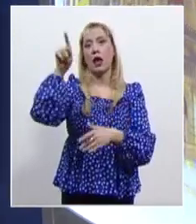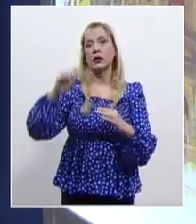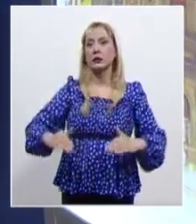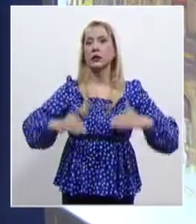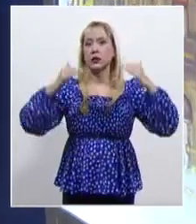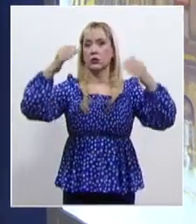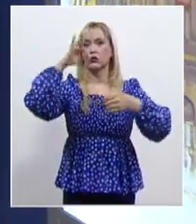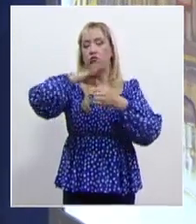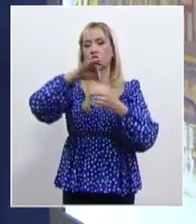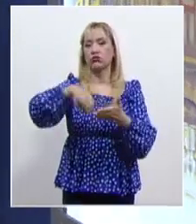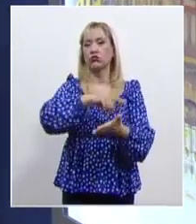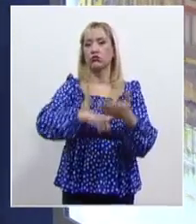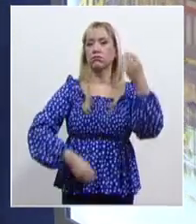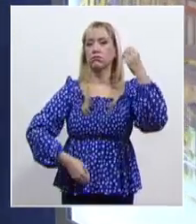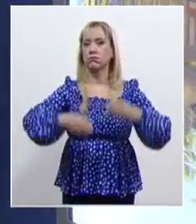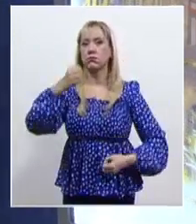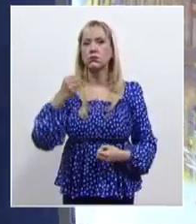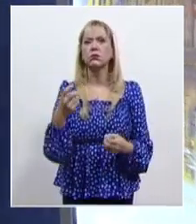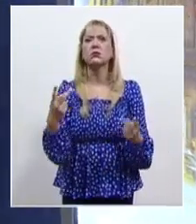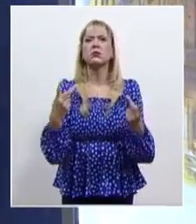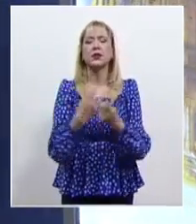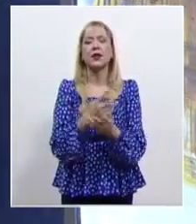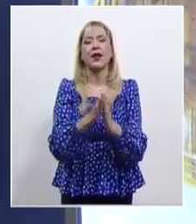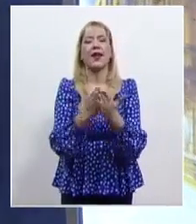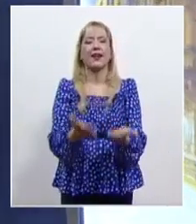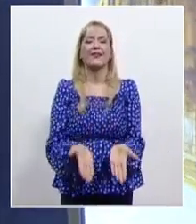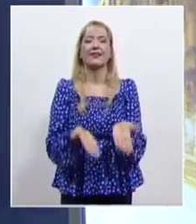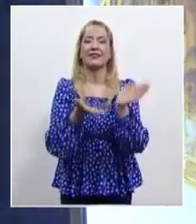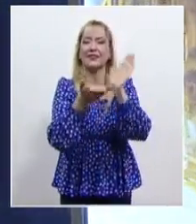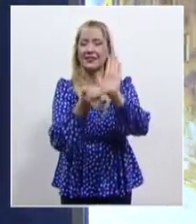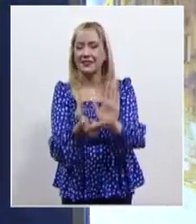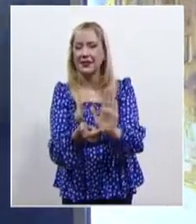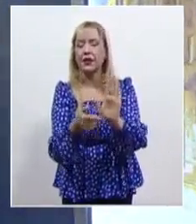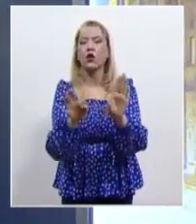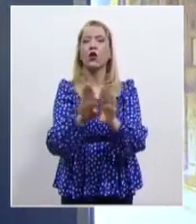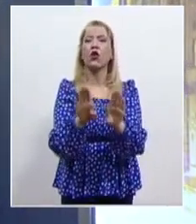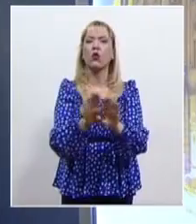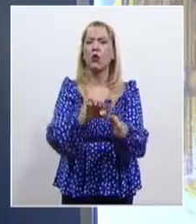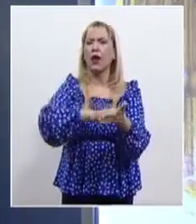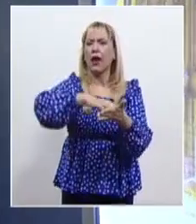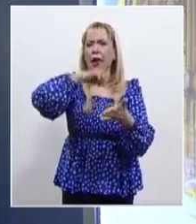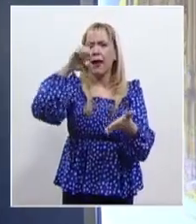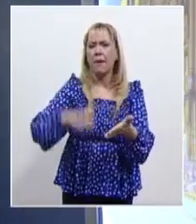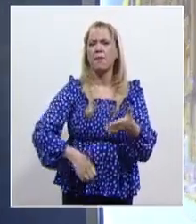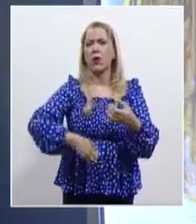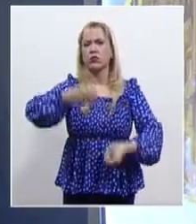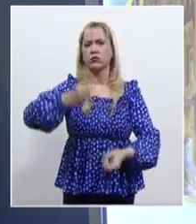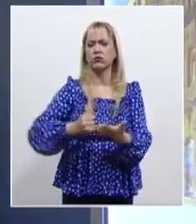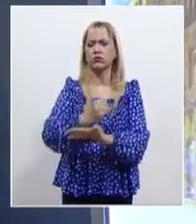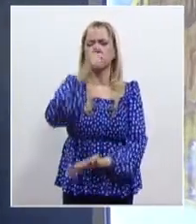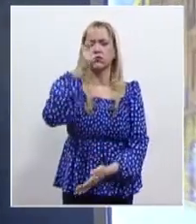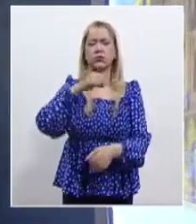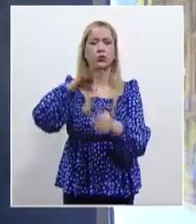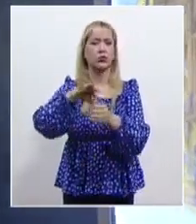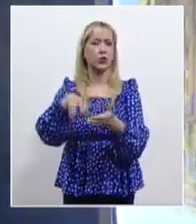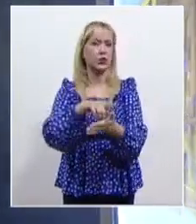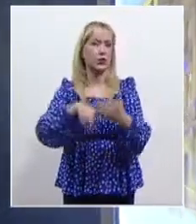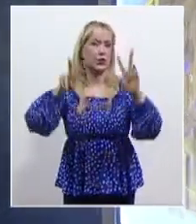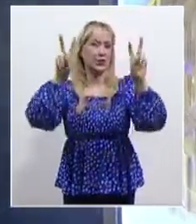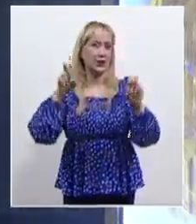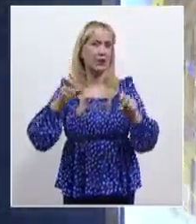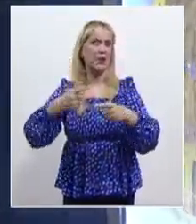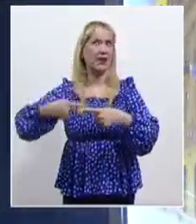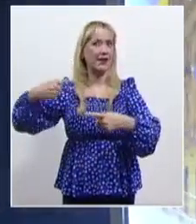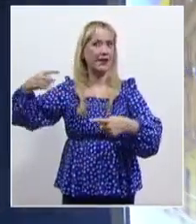del Tribunal Electoral, en donde se presentó el libro El Precedente Judicial Electoral. Muy buenas tardes, Mario. Adelante con tu reporte,